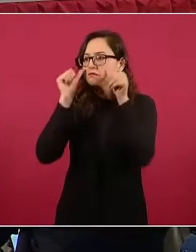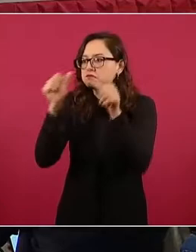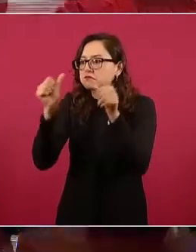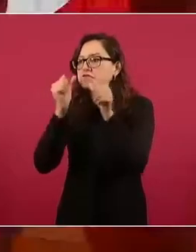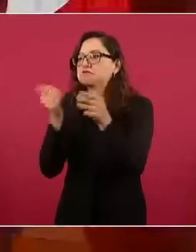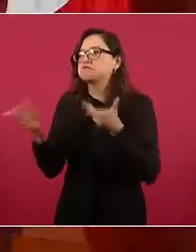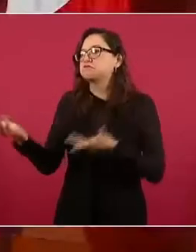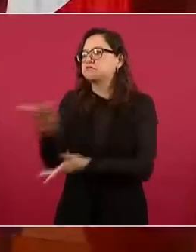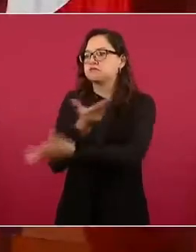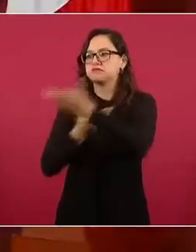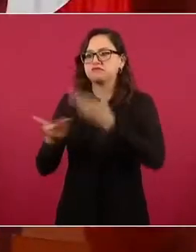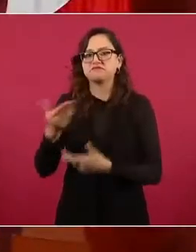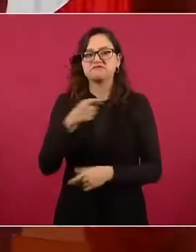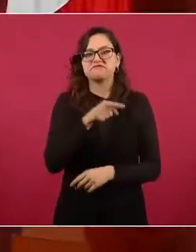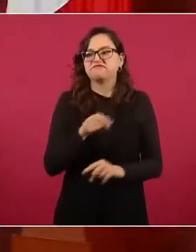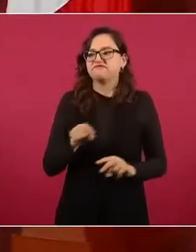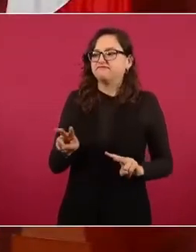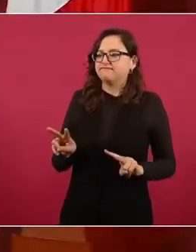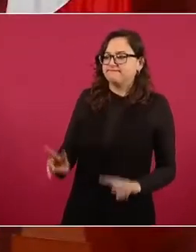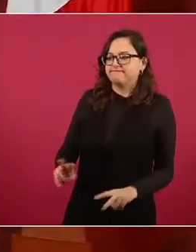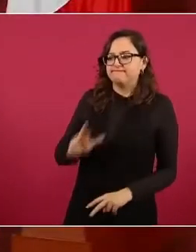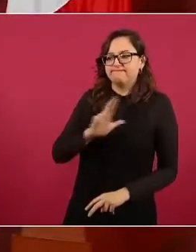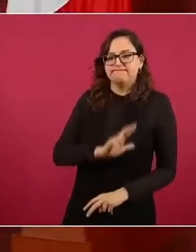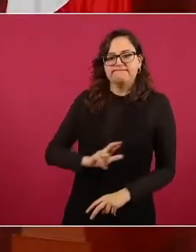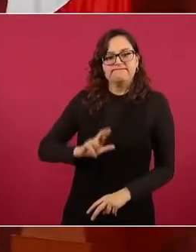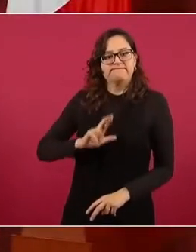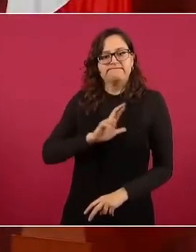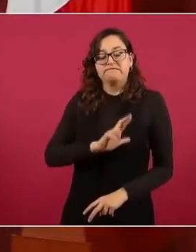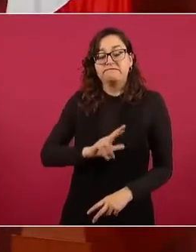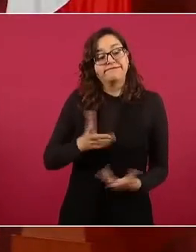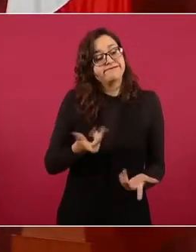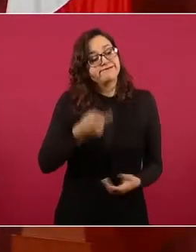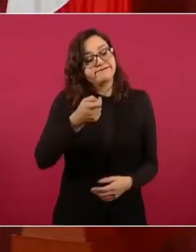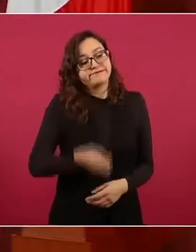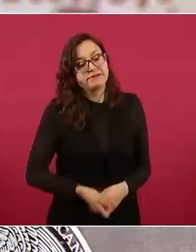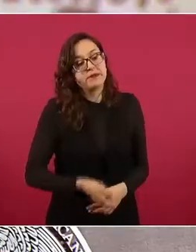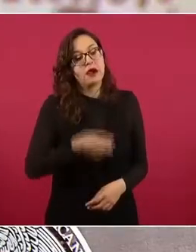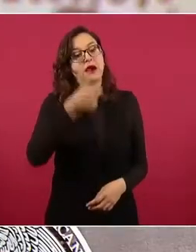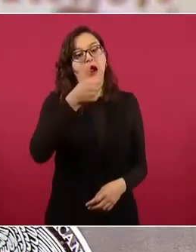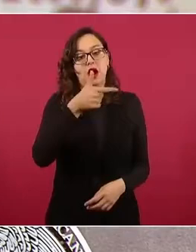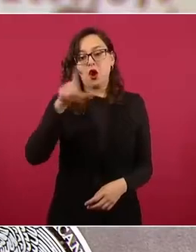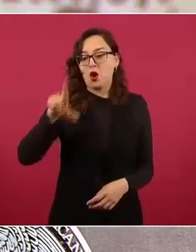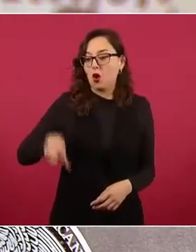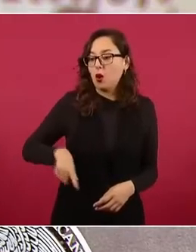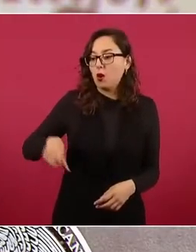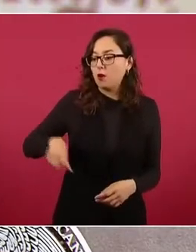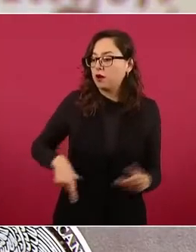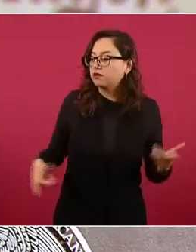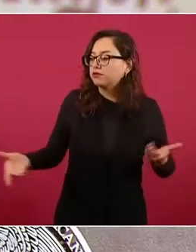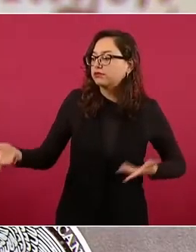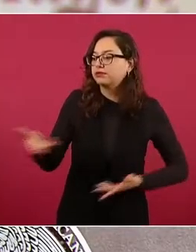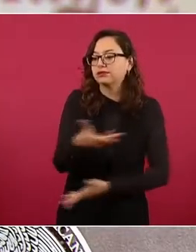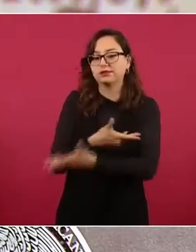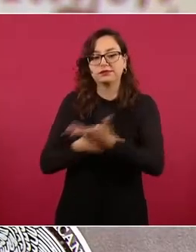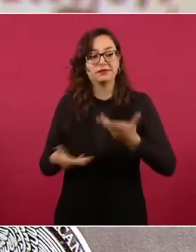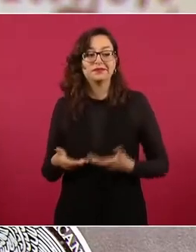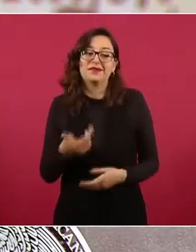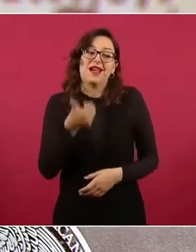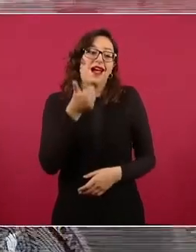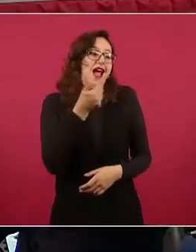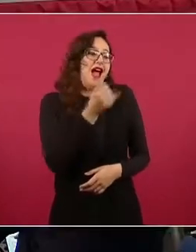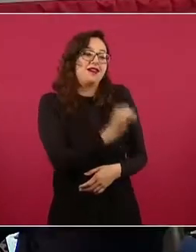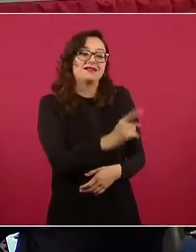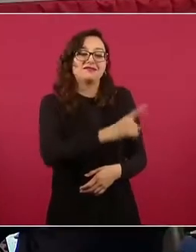había ocurrido en ningún otro gobierno. Pero ese es su nivel y dejamos que